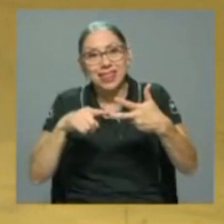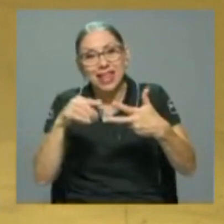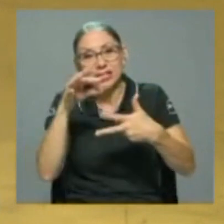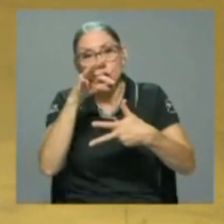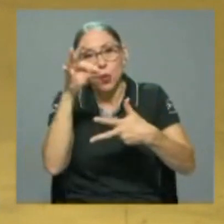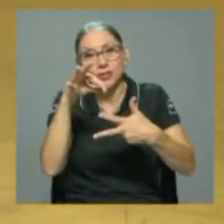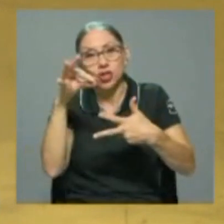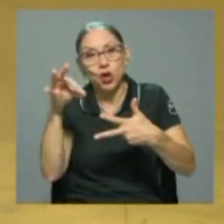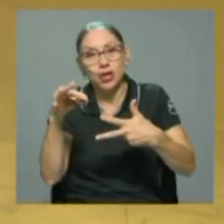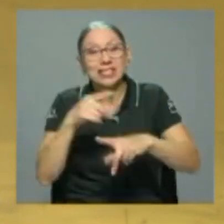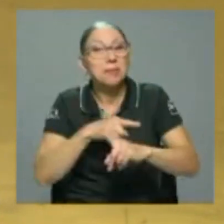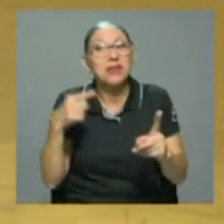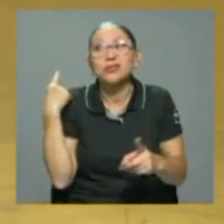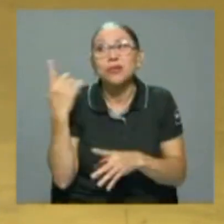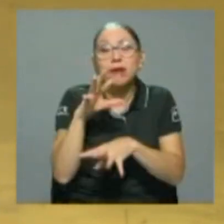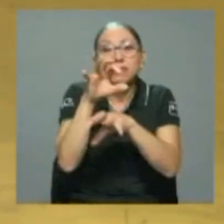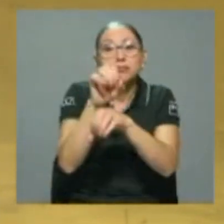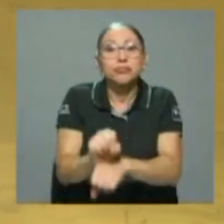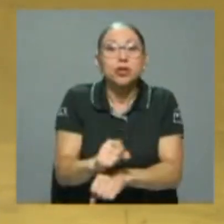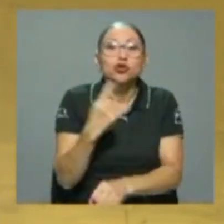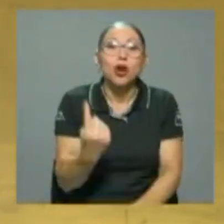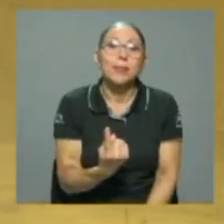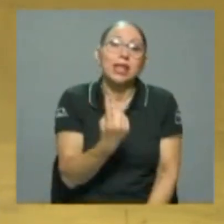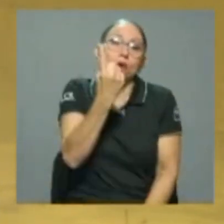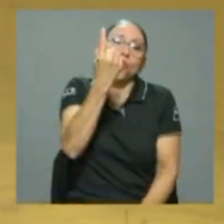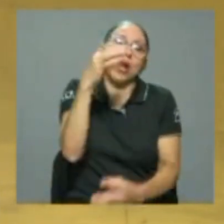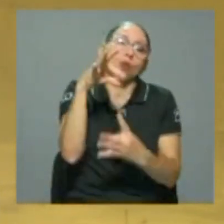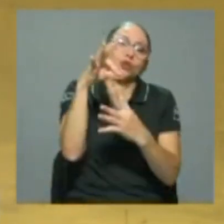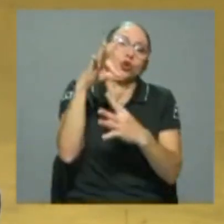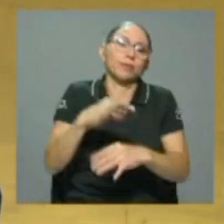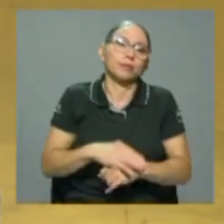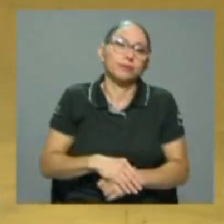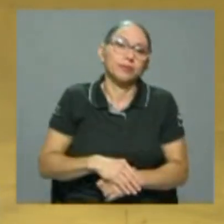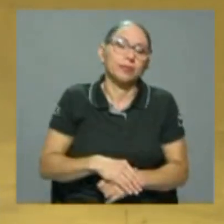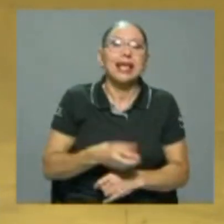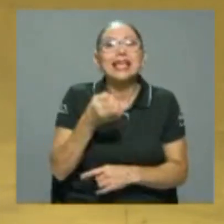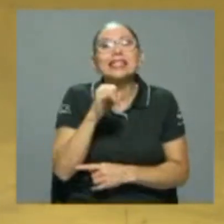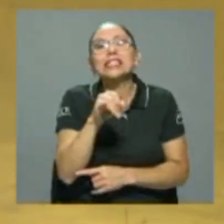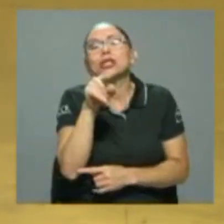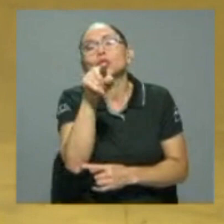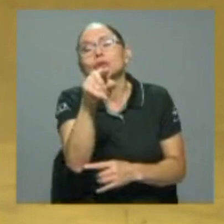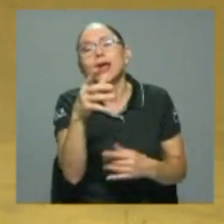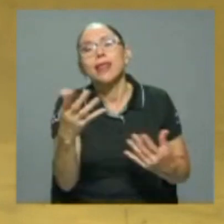típico es que solo haya una. Si ustedes